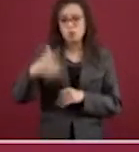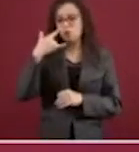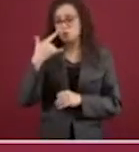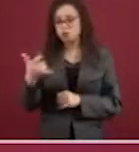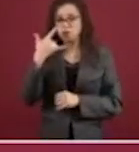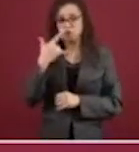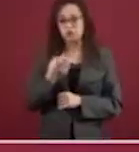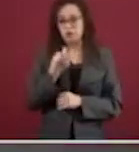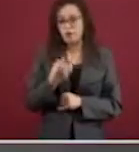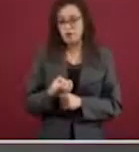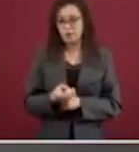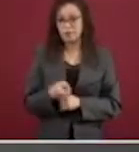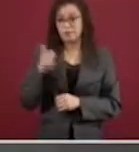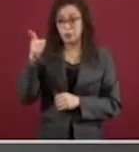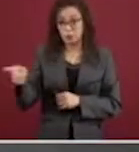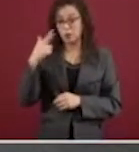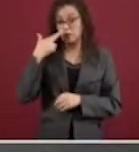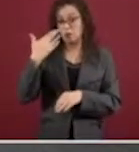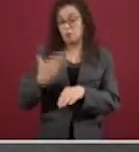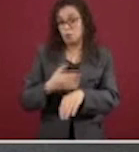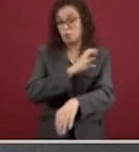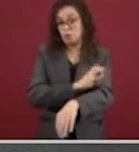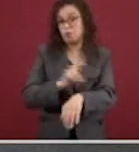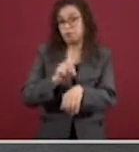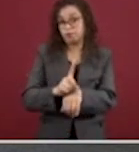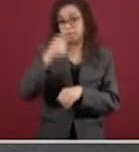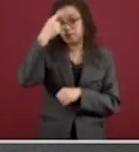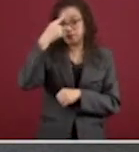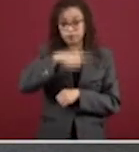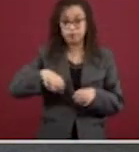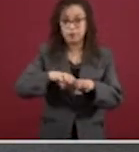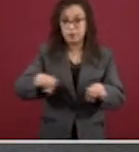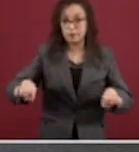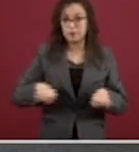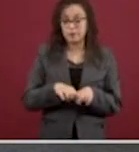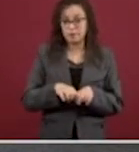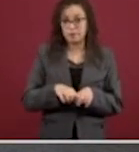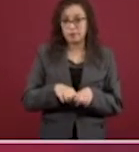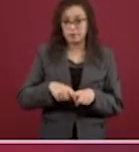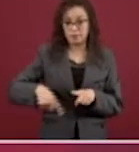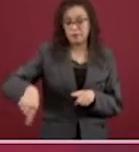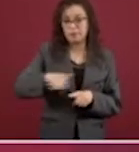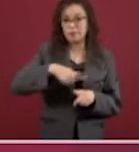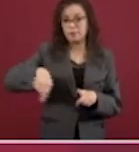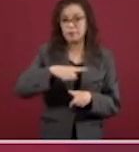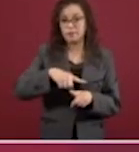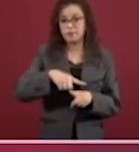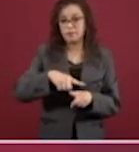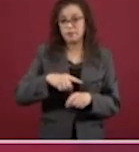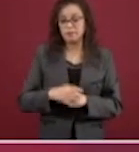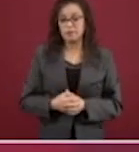propósito, y él coordina a todo el equipo que tiene que ver